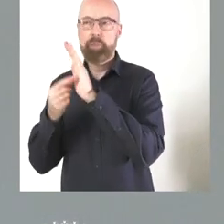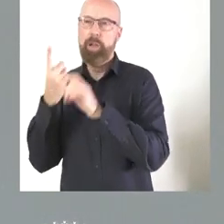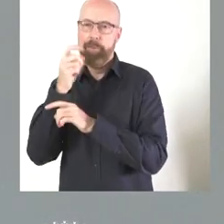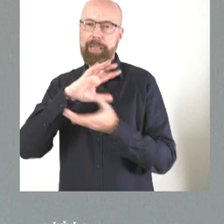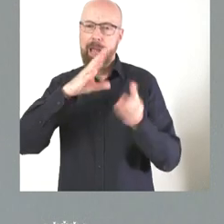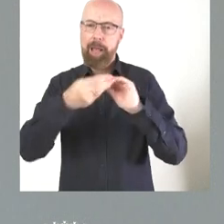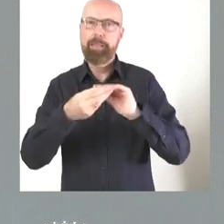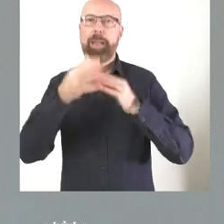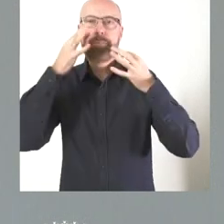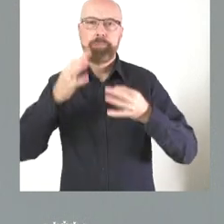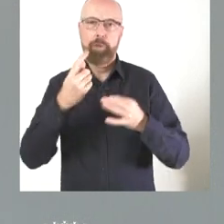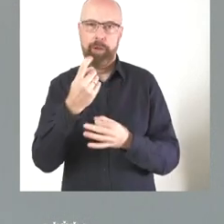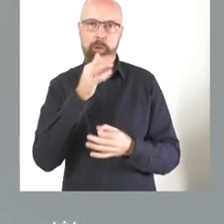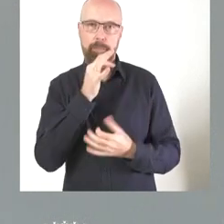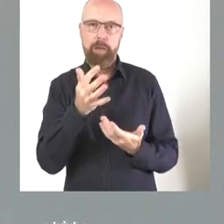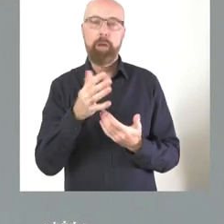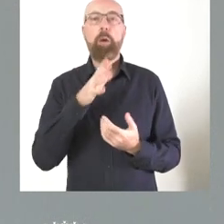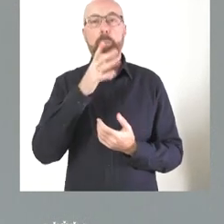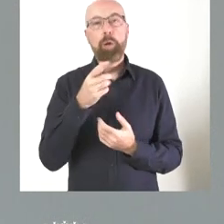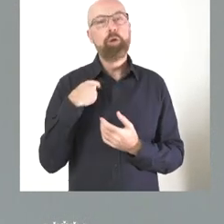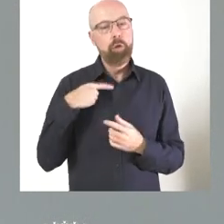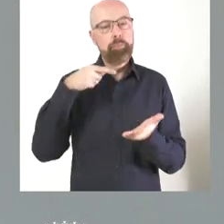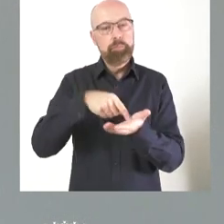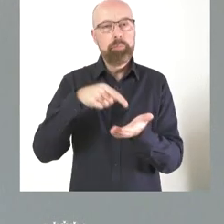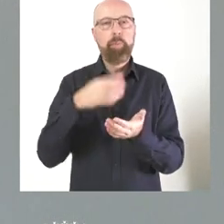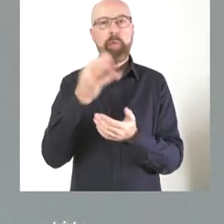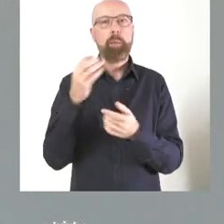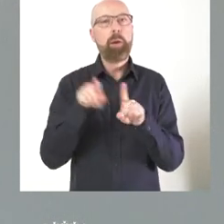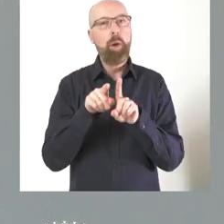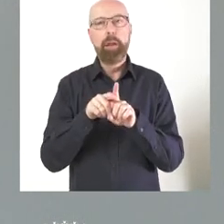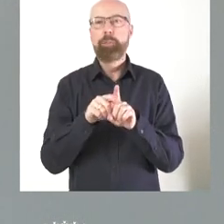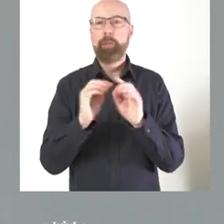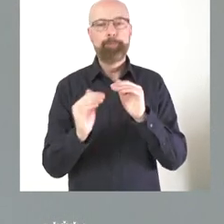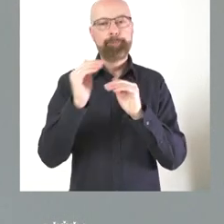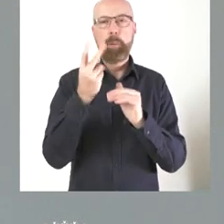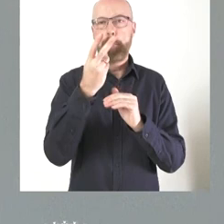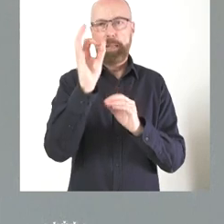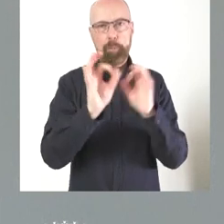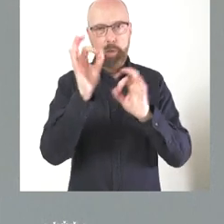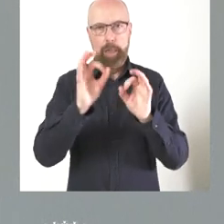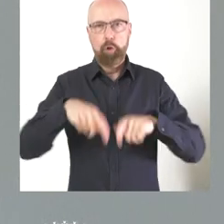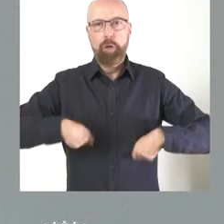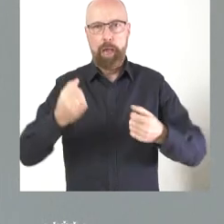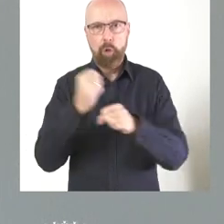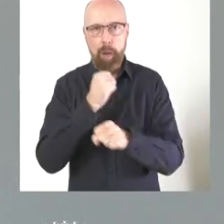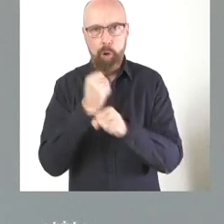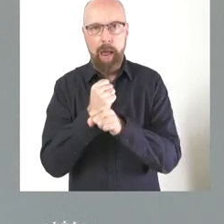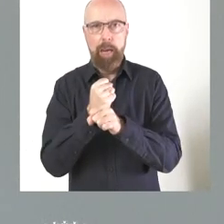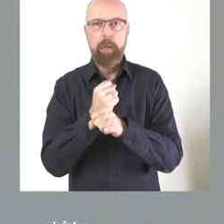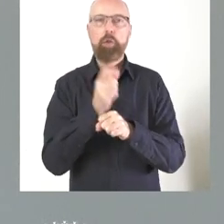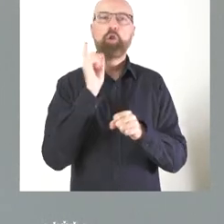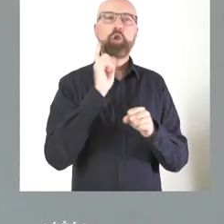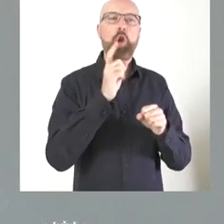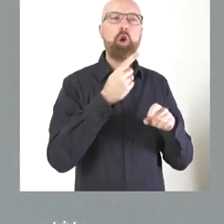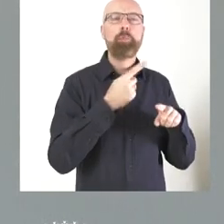en que hay que llegar hasta el 20% que hay que llegar hasta el 20% de los costes laborales y no de las contingencias